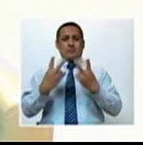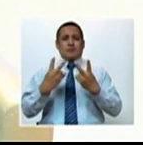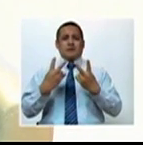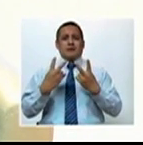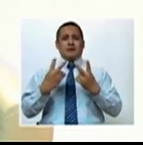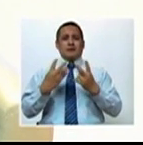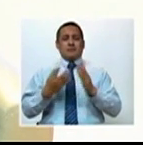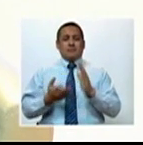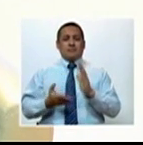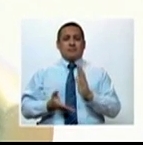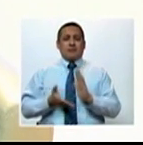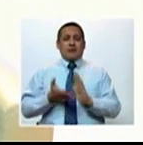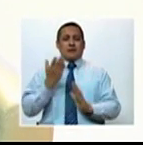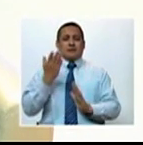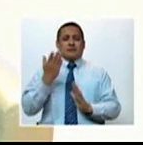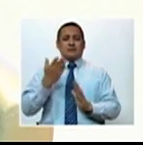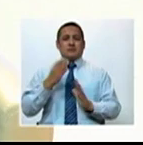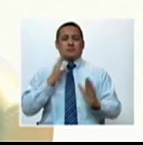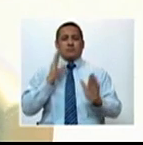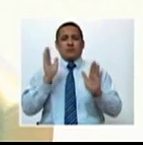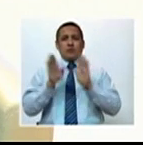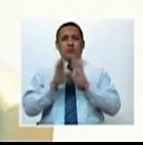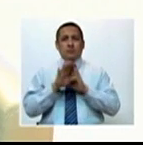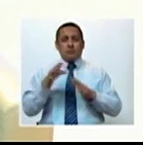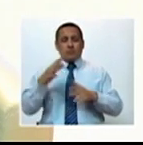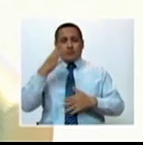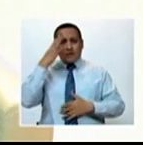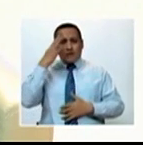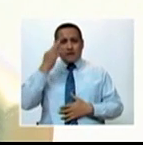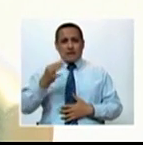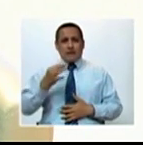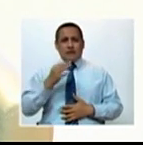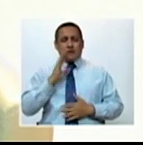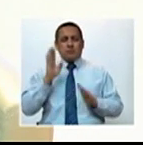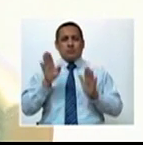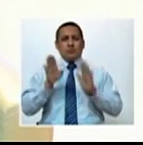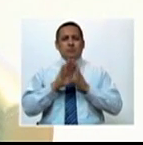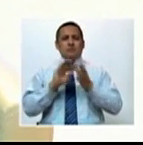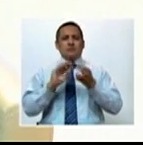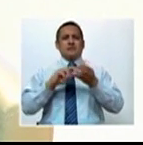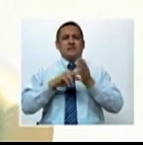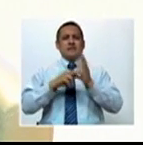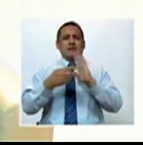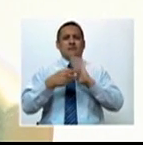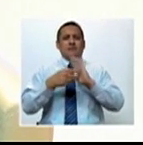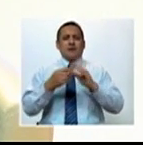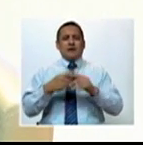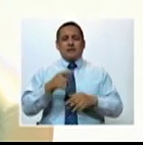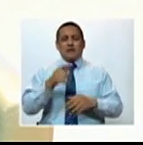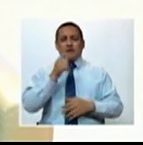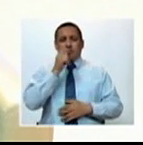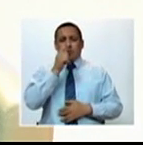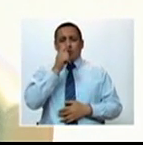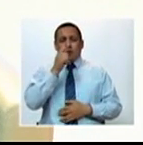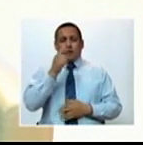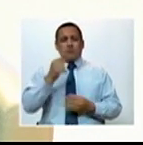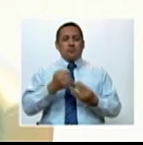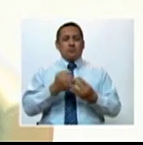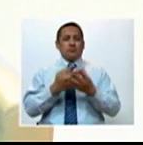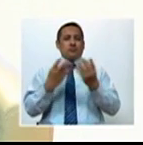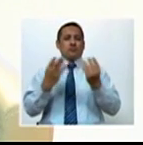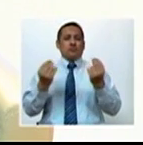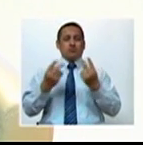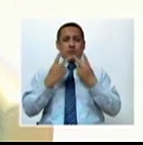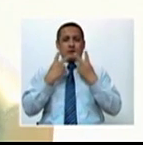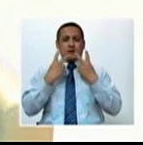de consideración en cuanto al consumo de drogas cocaínicas, principalmente clorhidrato y